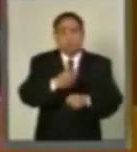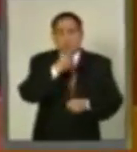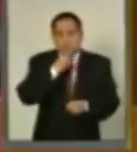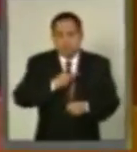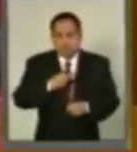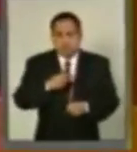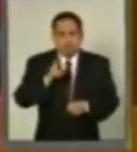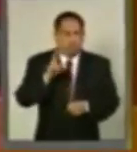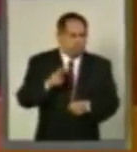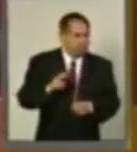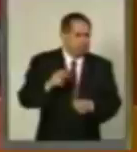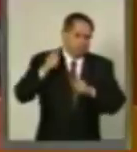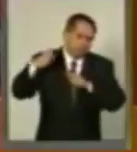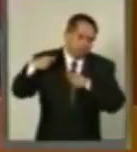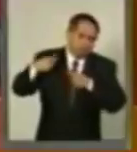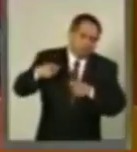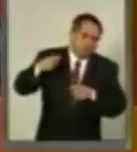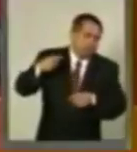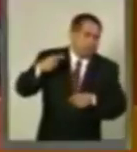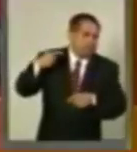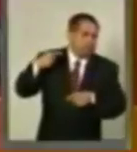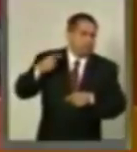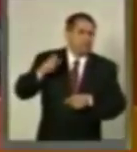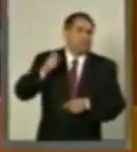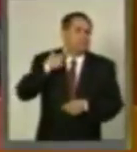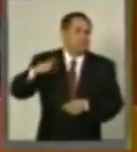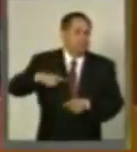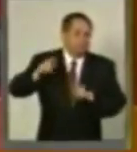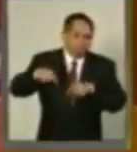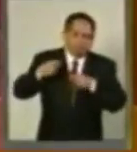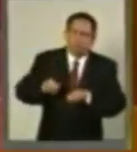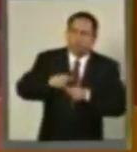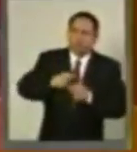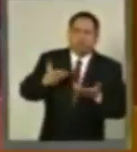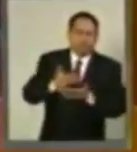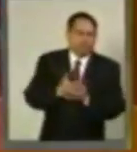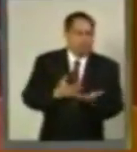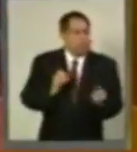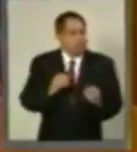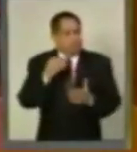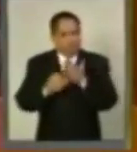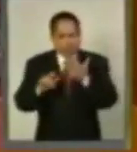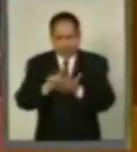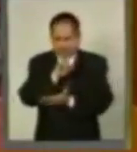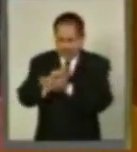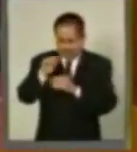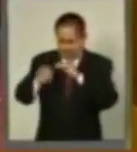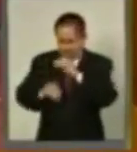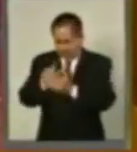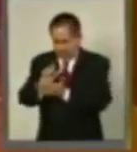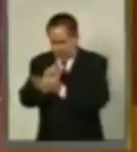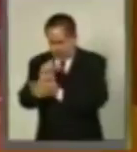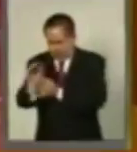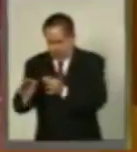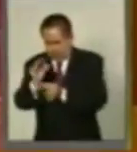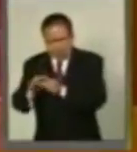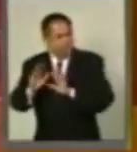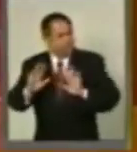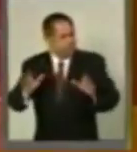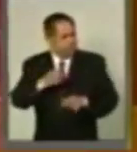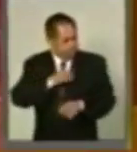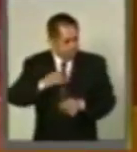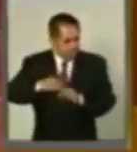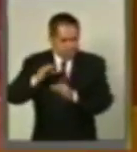que esto ha sido una herencia del pasado, o han dicho que no hemos legislado para dar los instrumentos